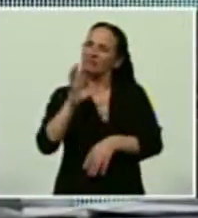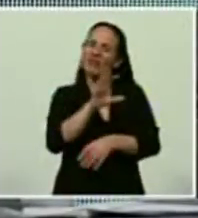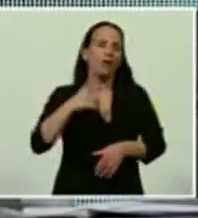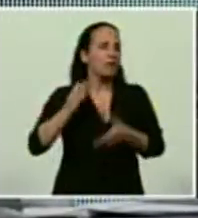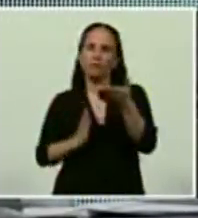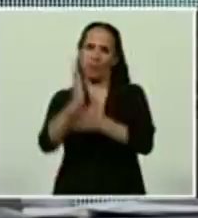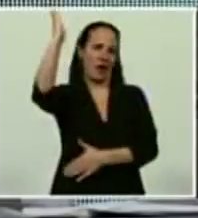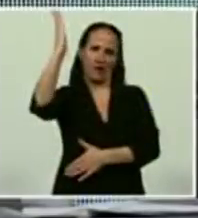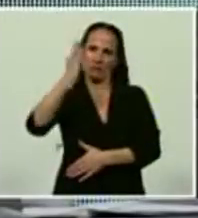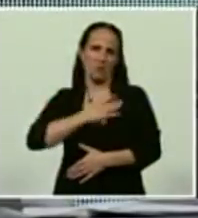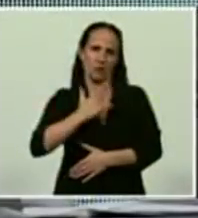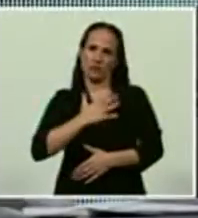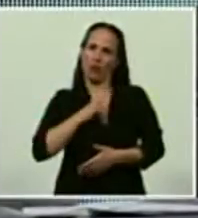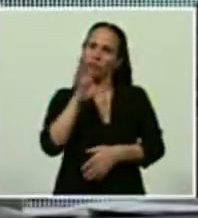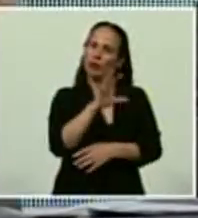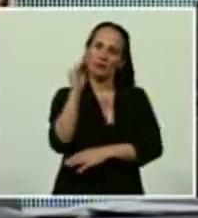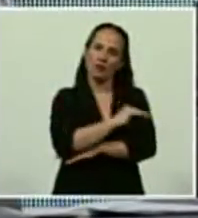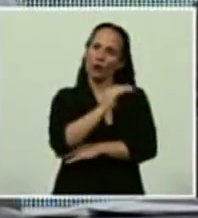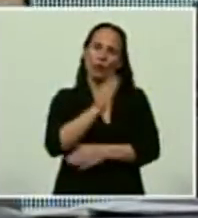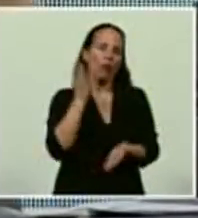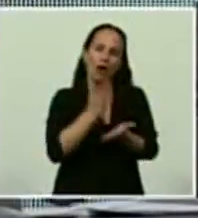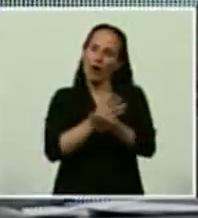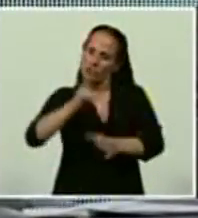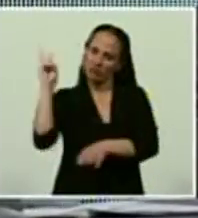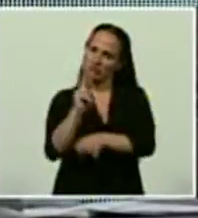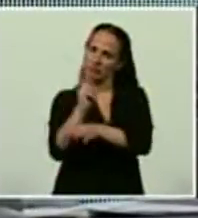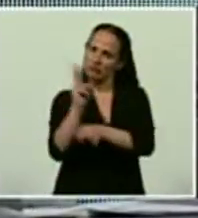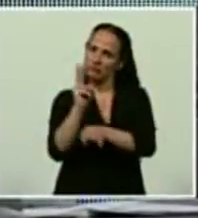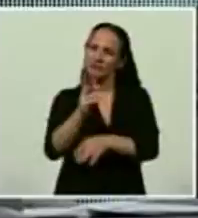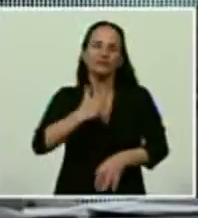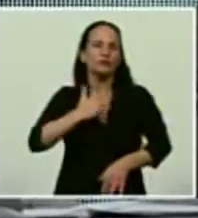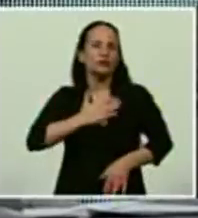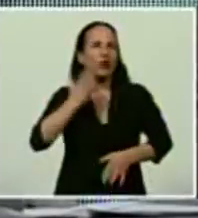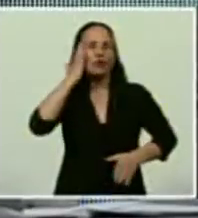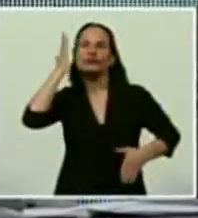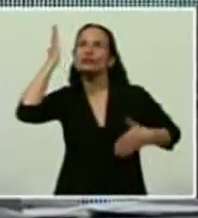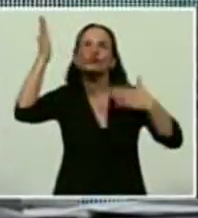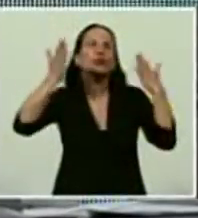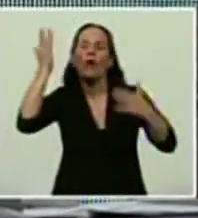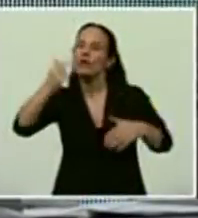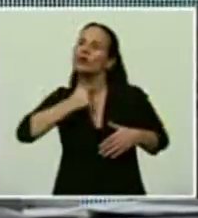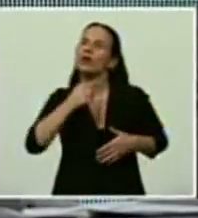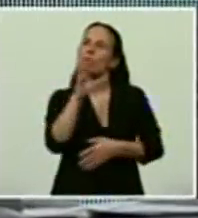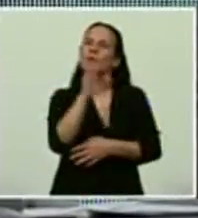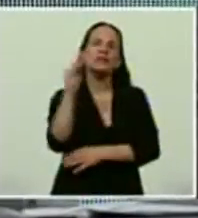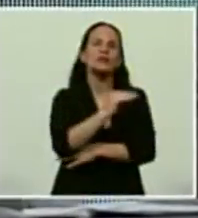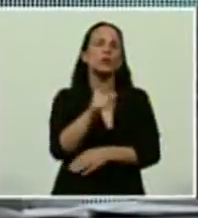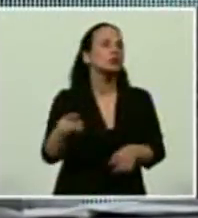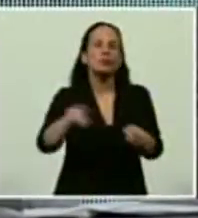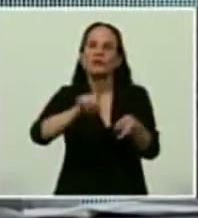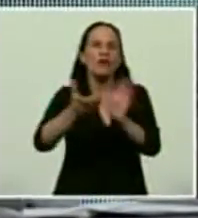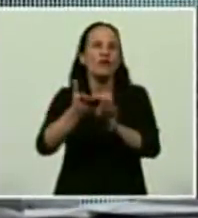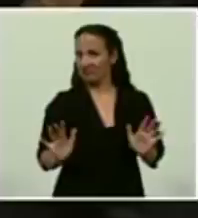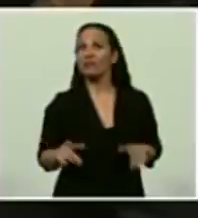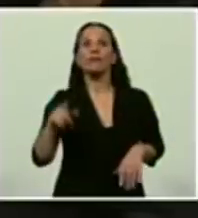vida en todos sus derechos. Y la verdad que sueño con una Santa Cruz que vuelva a ser lo que era cuando